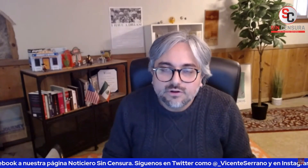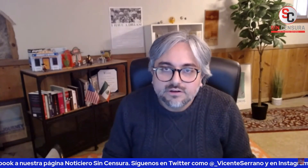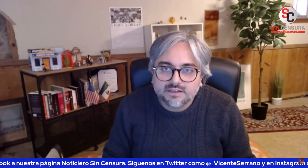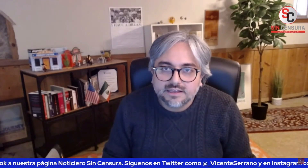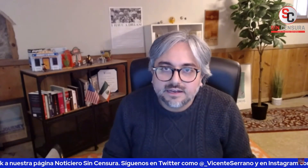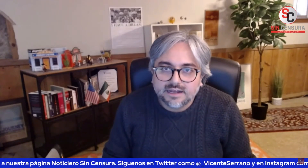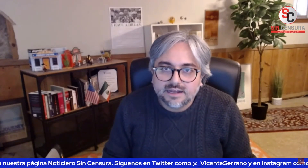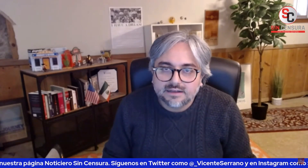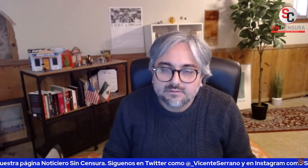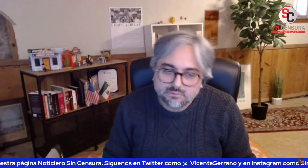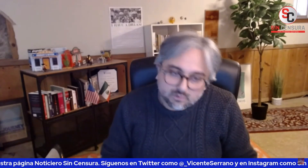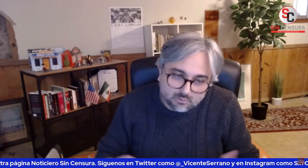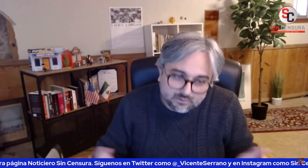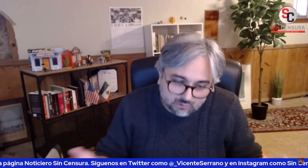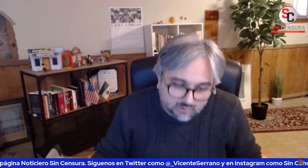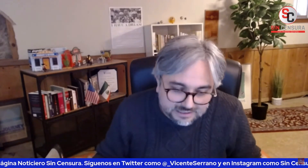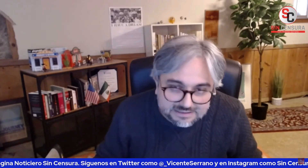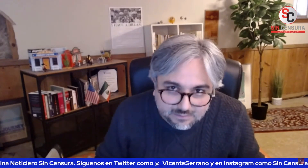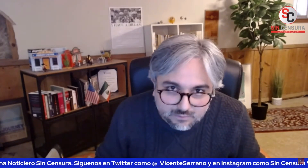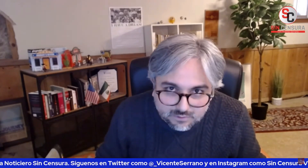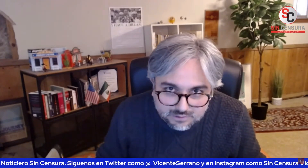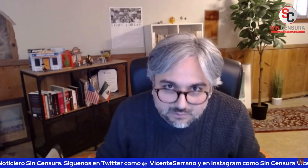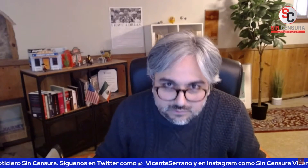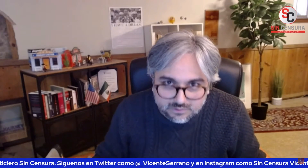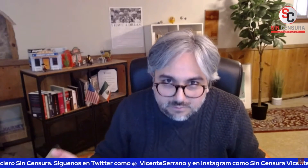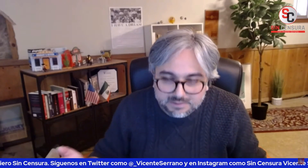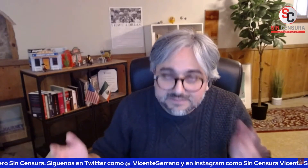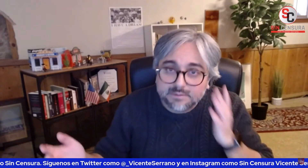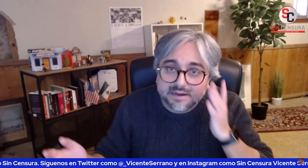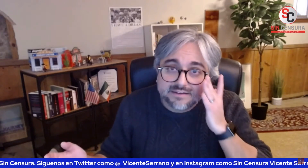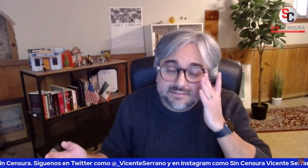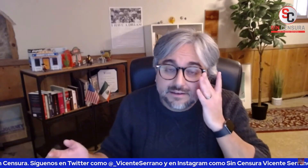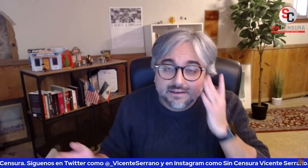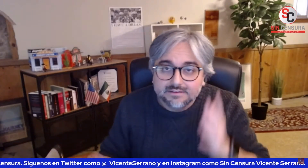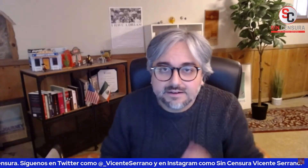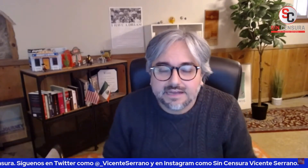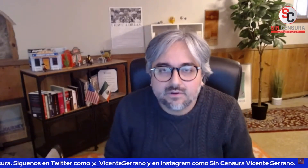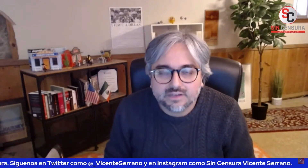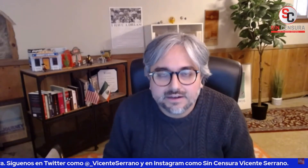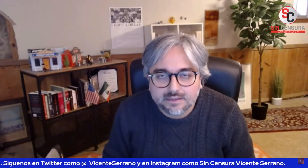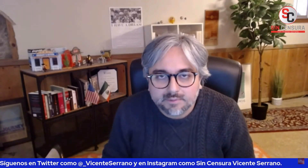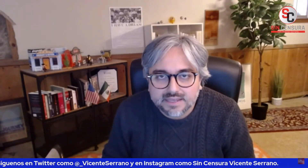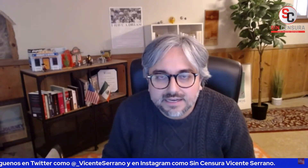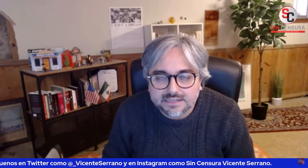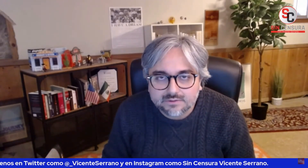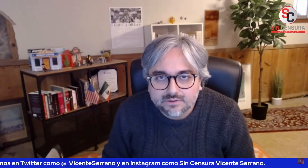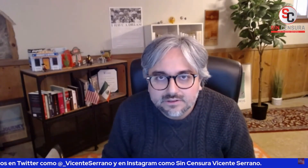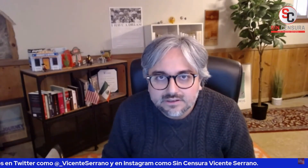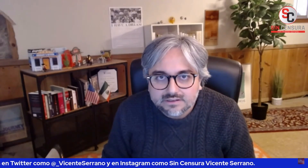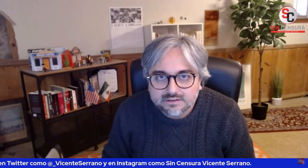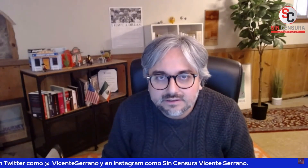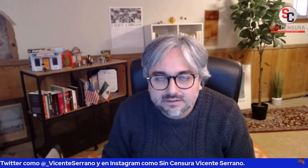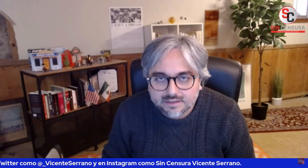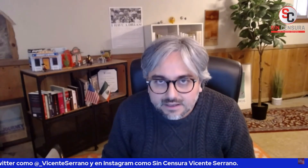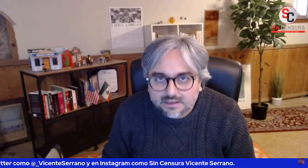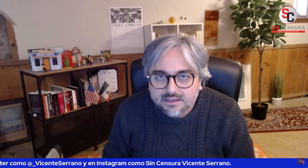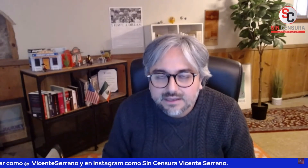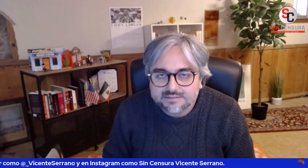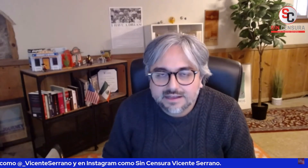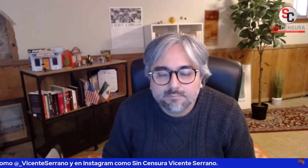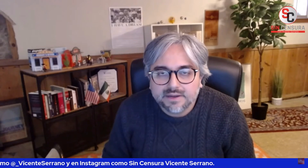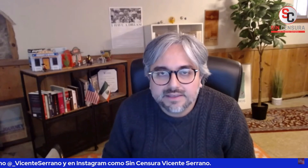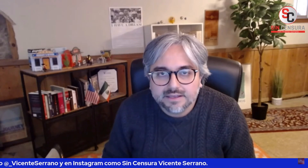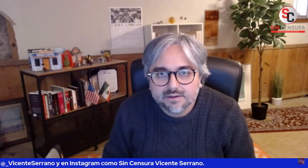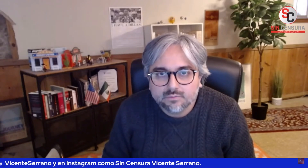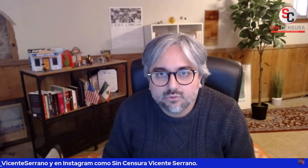demostró que bueno, eso es lo que dice uno de los principales cercanos a Enrique Peña Nieto, que